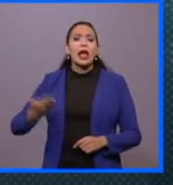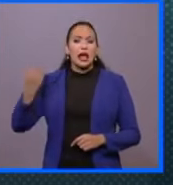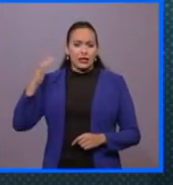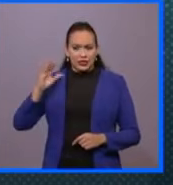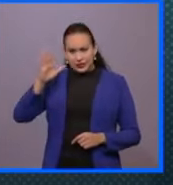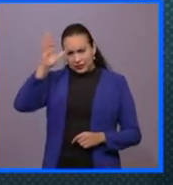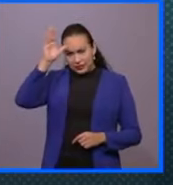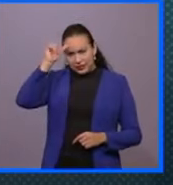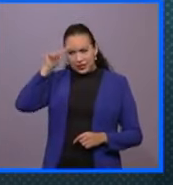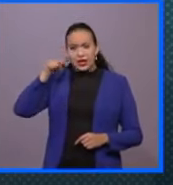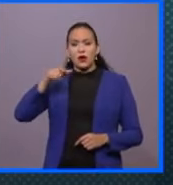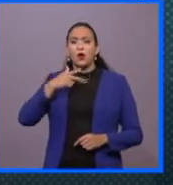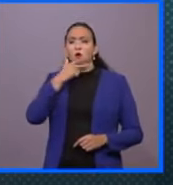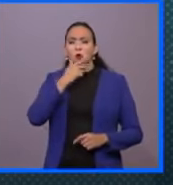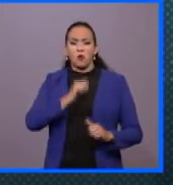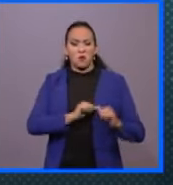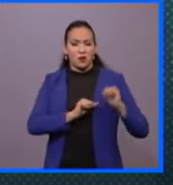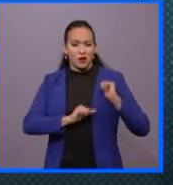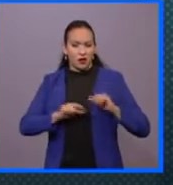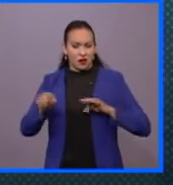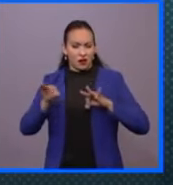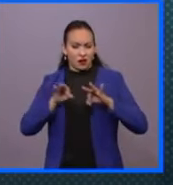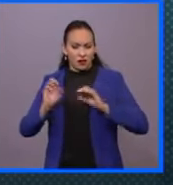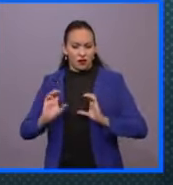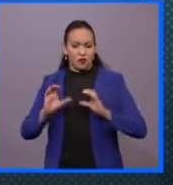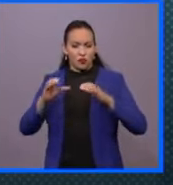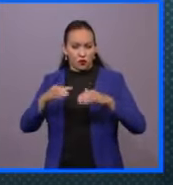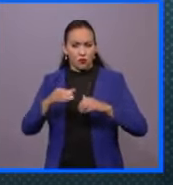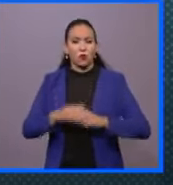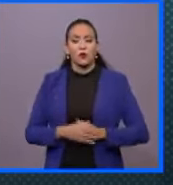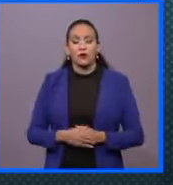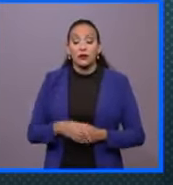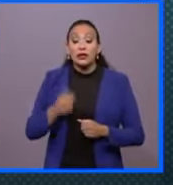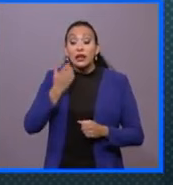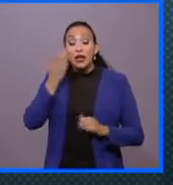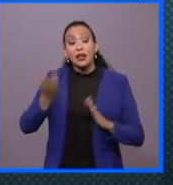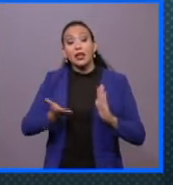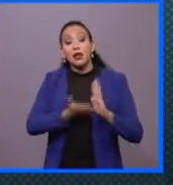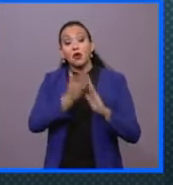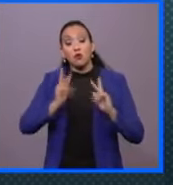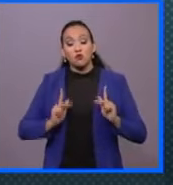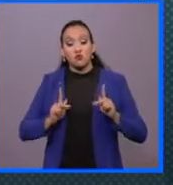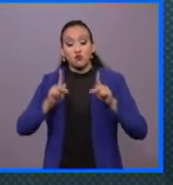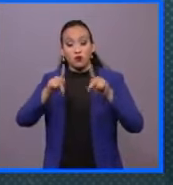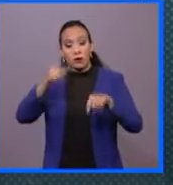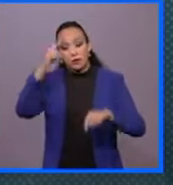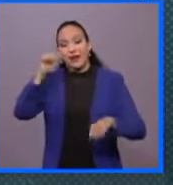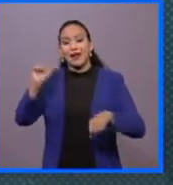con el comisario ejidal de una comunidad en la que se pretendía construir un puente vehicular.